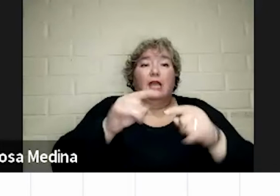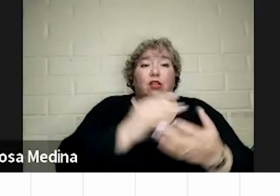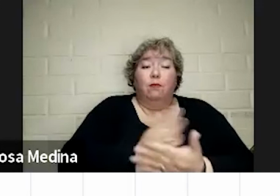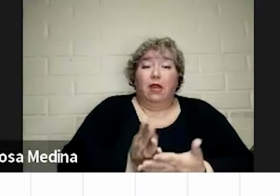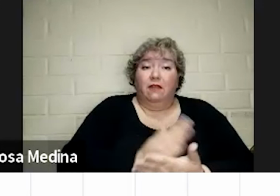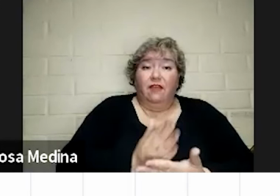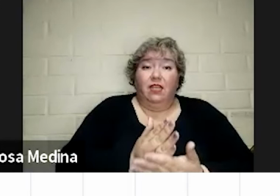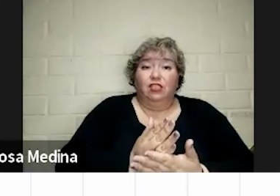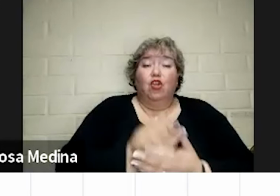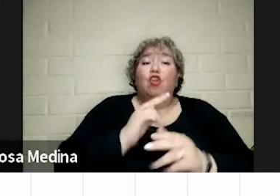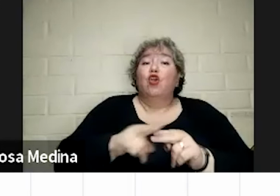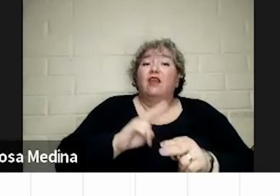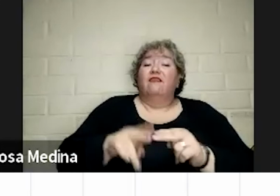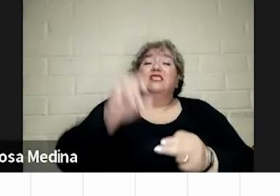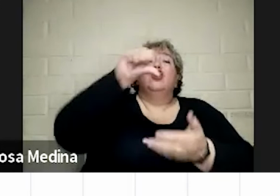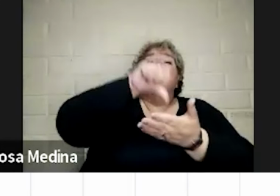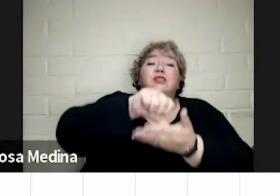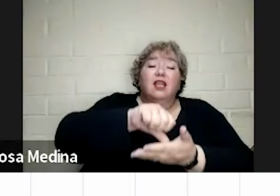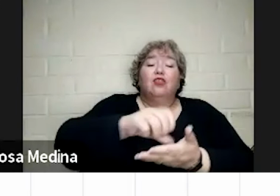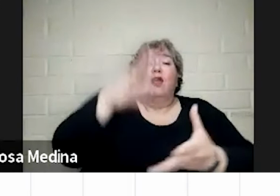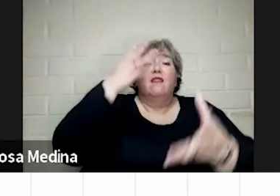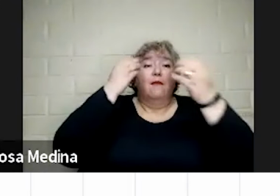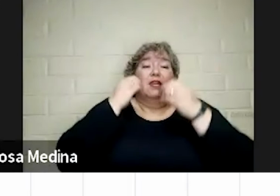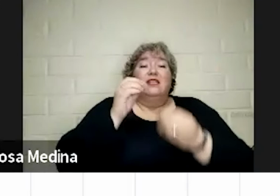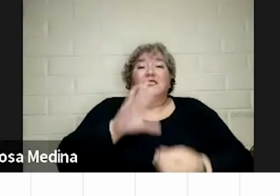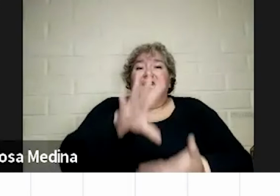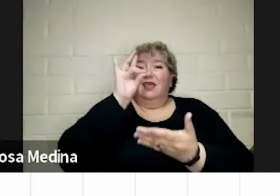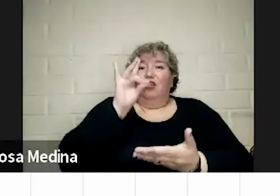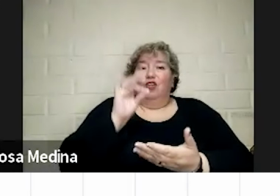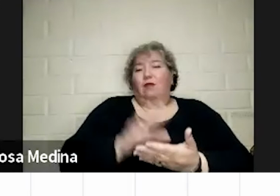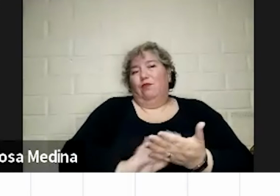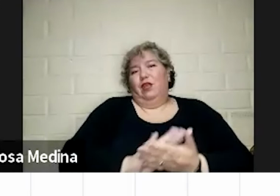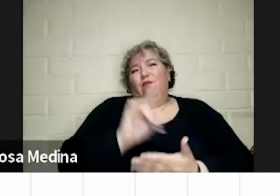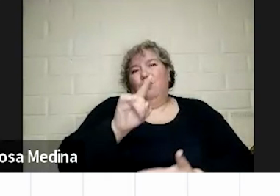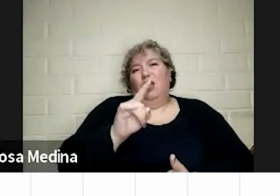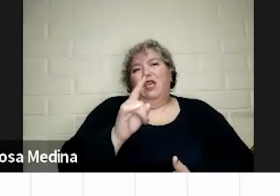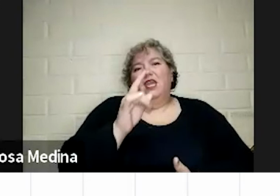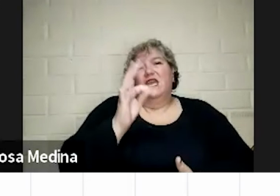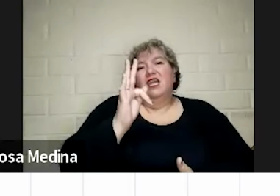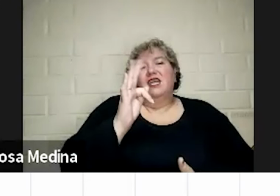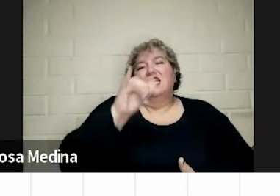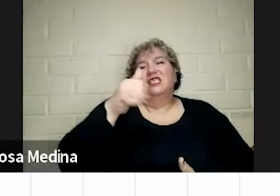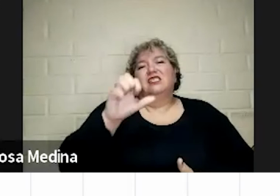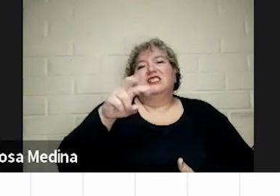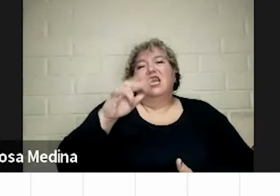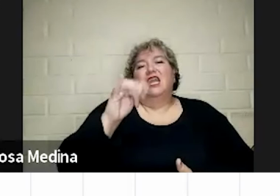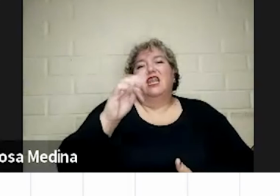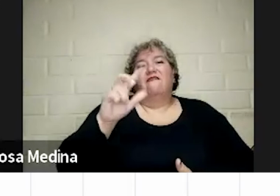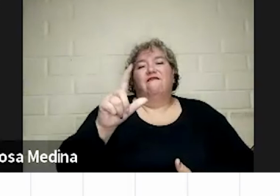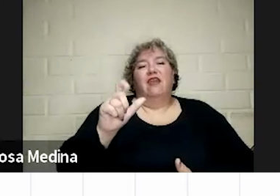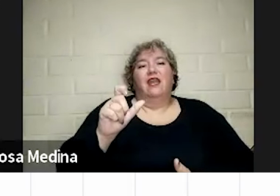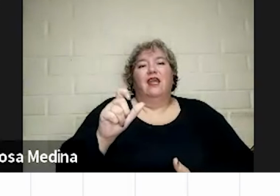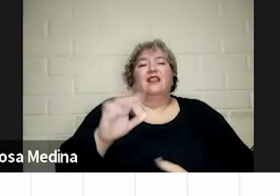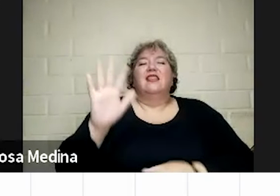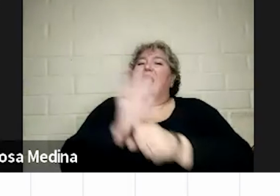hacer o del centro de aprendizaje que los niños van a elegir. Entonces, por ejemplo, ahí Jennifer eligió el centro de aprendizaje de obra de